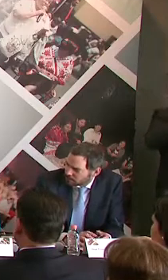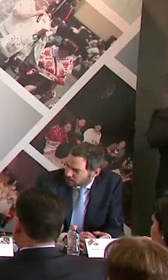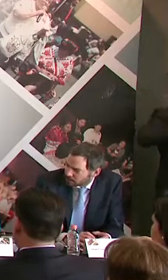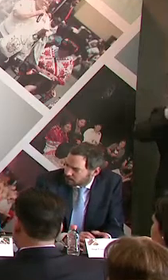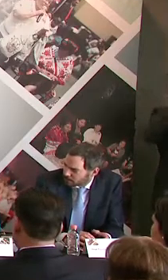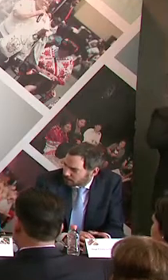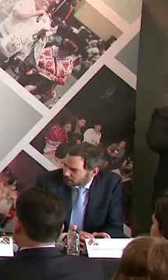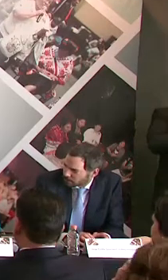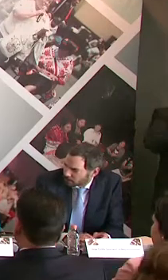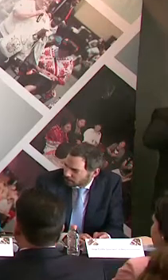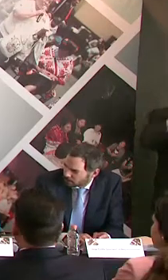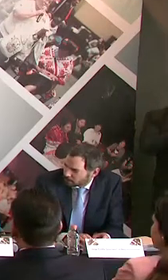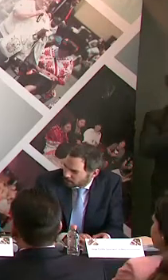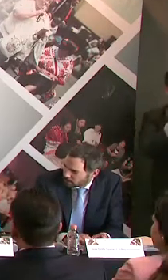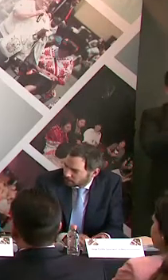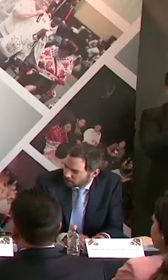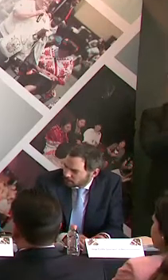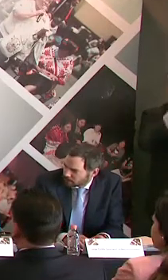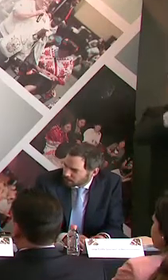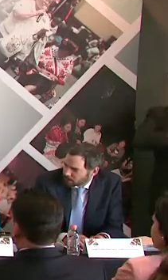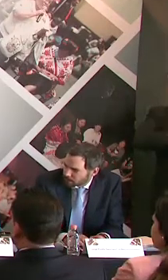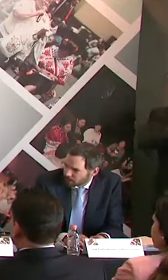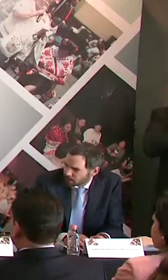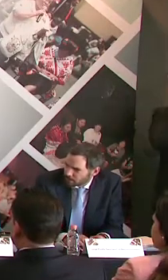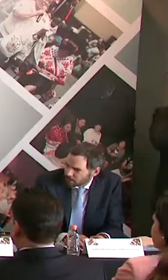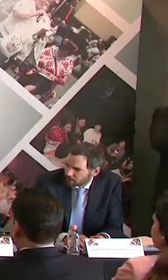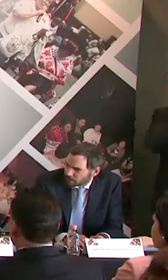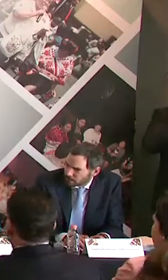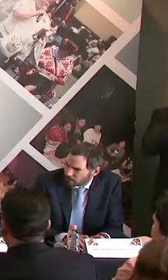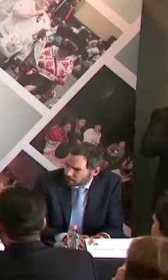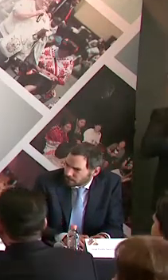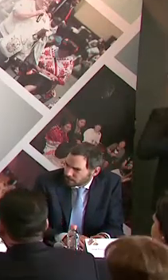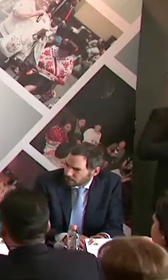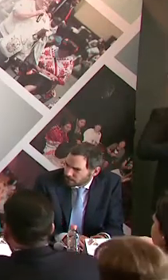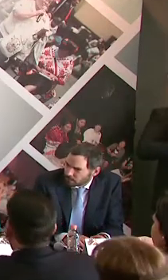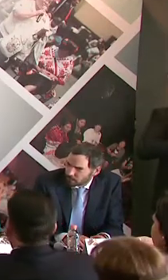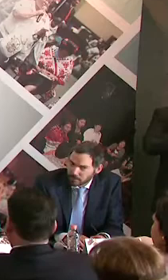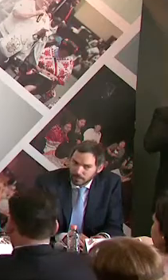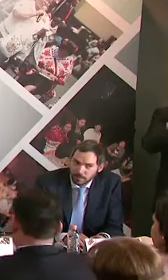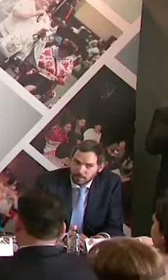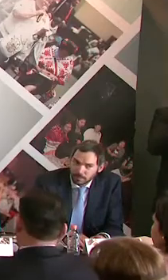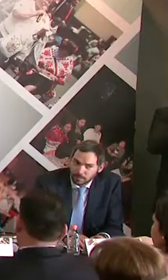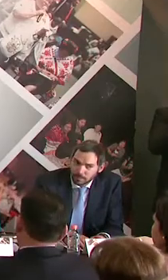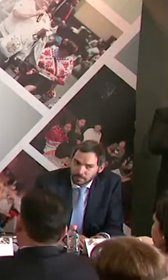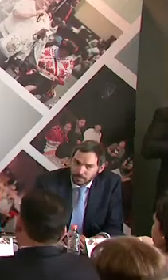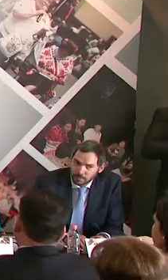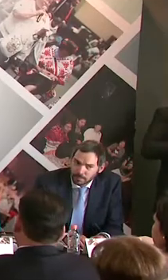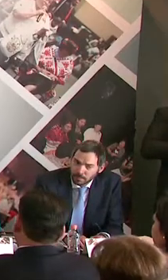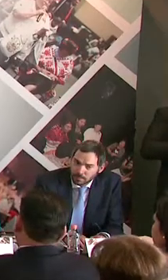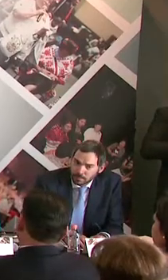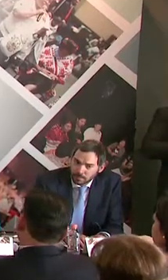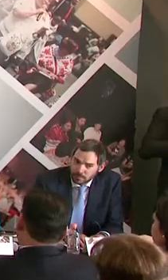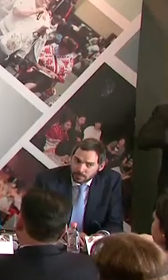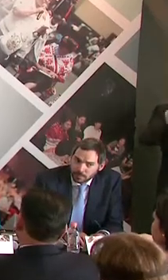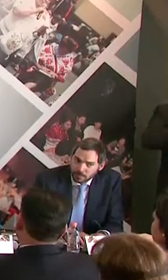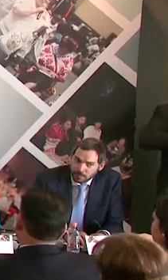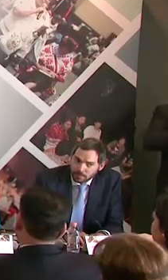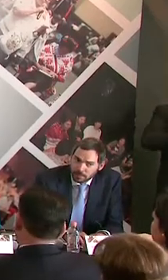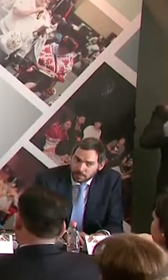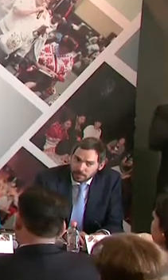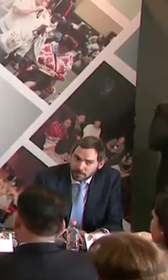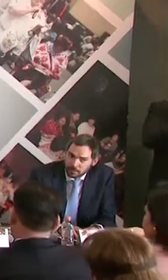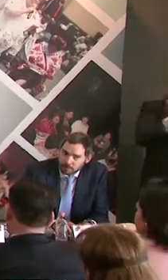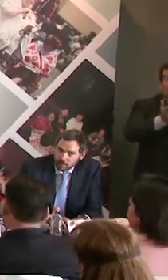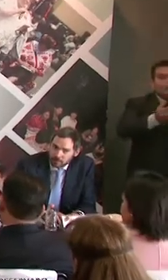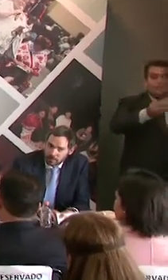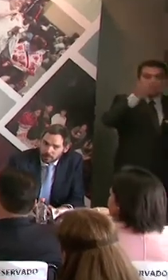las leyes y en los criterios jurisprudenciales, la tarea más trascendental es transformarlos en derechos vivos, es buscar